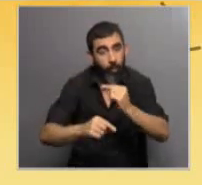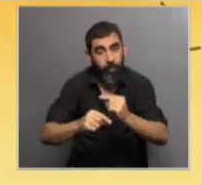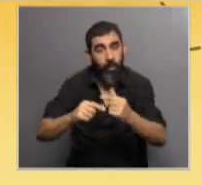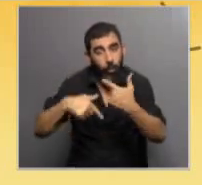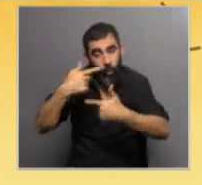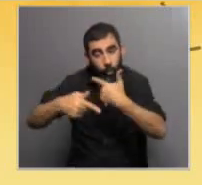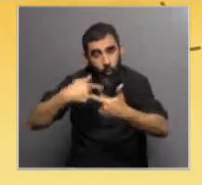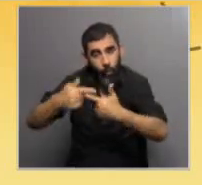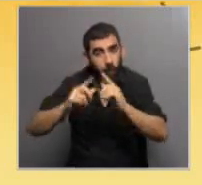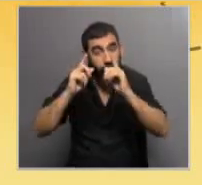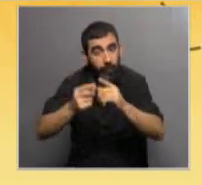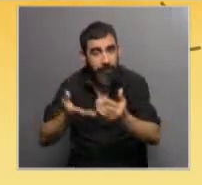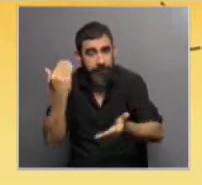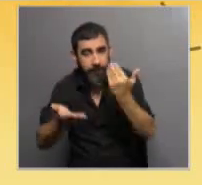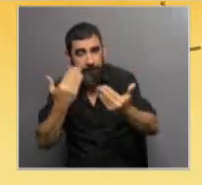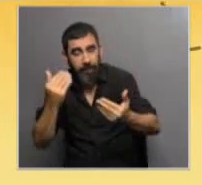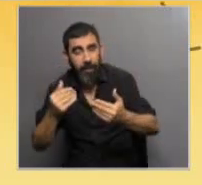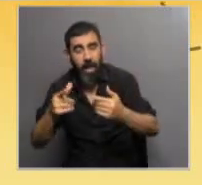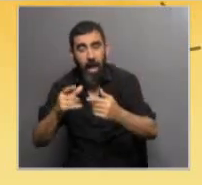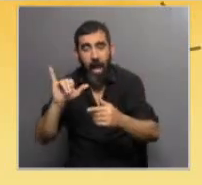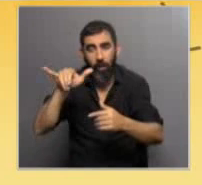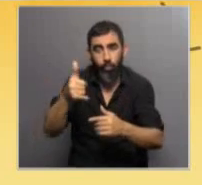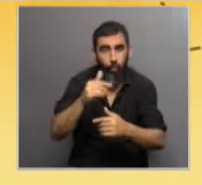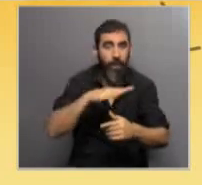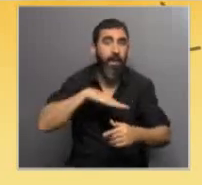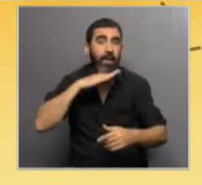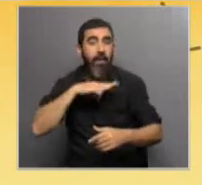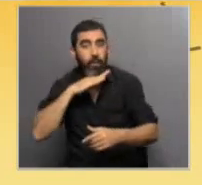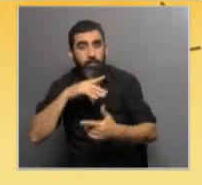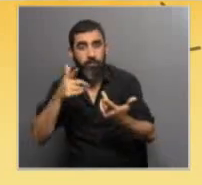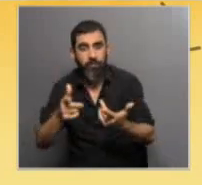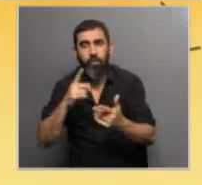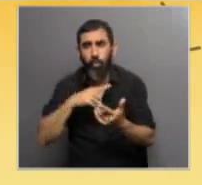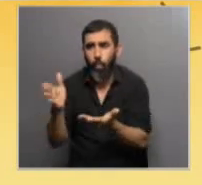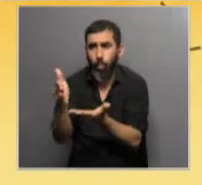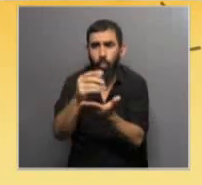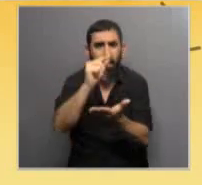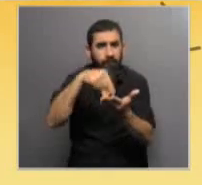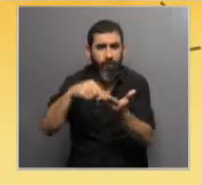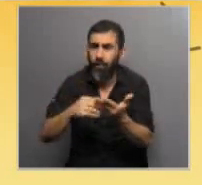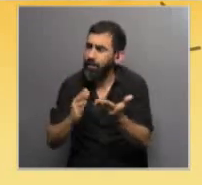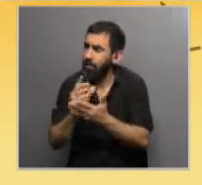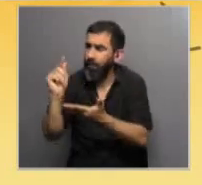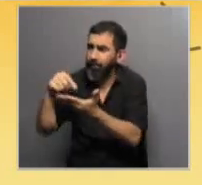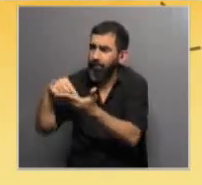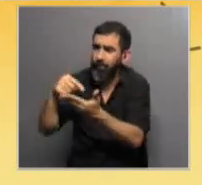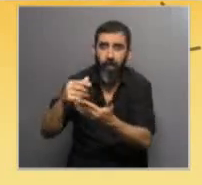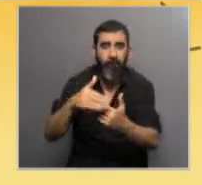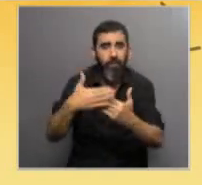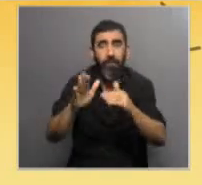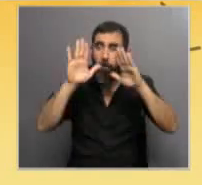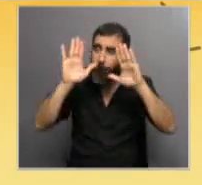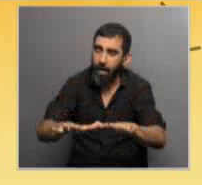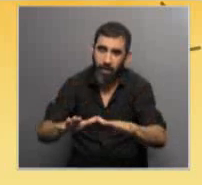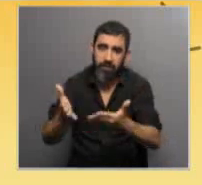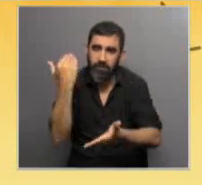siguieron sacando decir se acaban en costa azul de canelones hasta que estamos firma hemos vivido siendo ocultar firma a vecinos para que esa